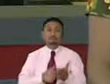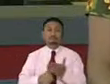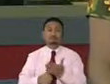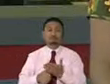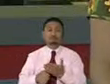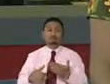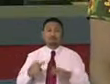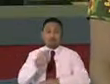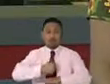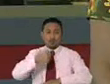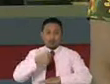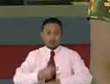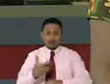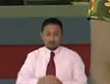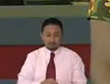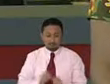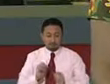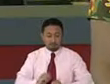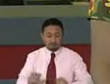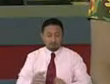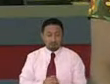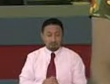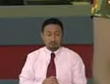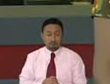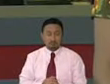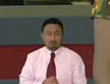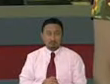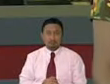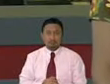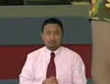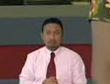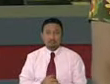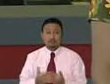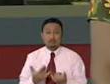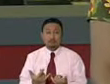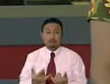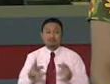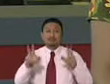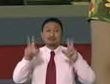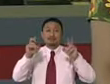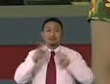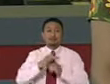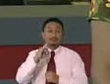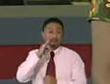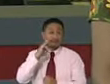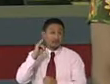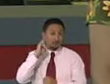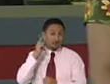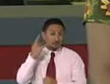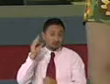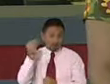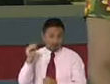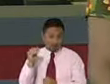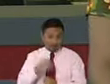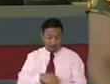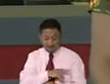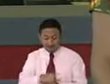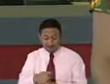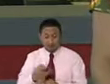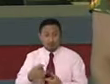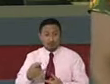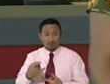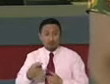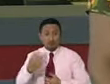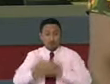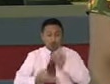Patricia Morejón, considera que al declarar la imprescriptibilidad de los delitos de violación a niños y adolescentes en la consulta popular, se podrá